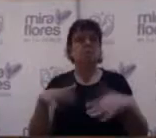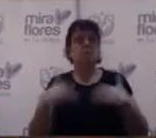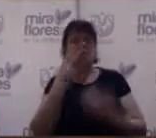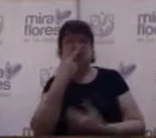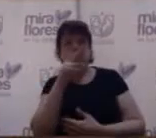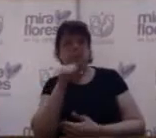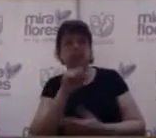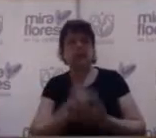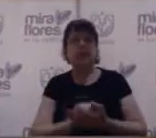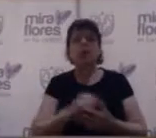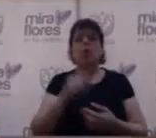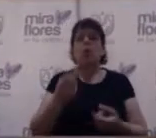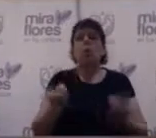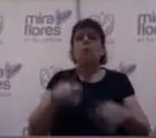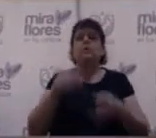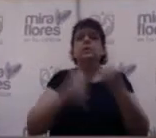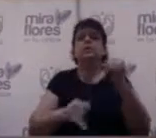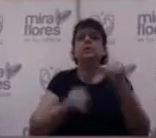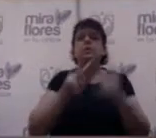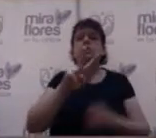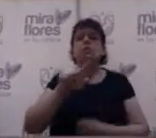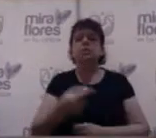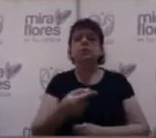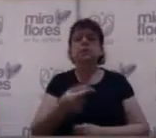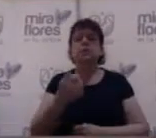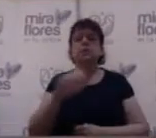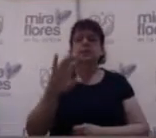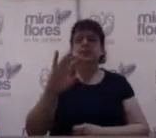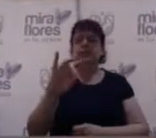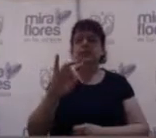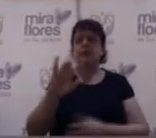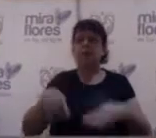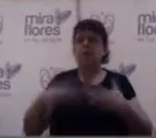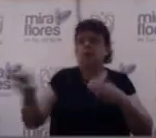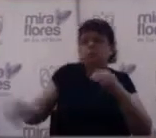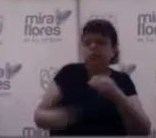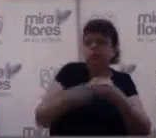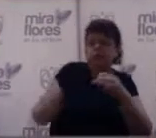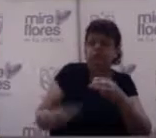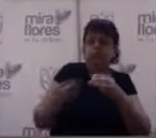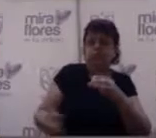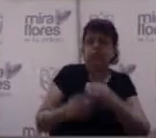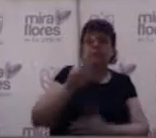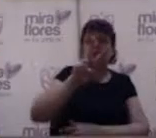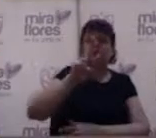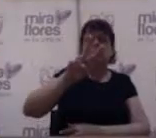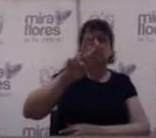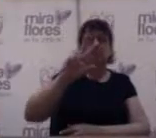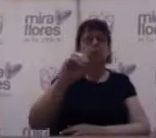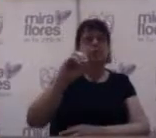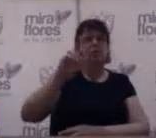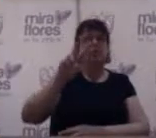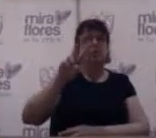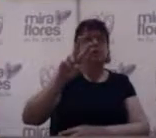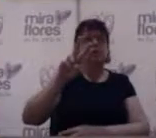de Miraflores al cierre del 2017 ha tenido una recaudación por toda fuente de financiamiento de